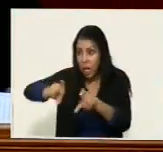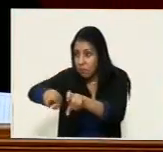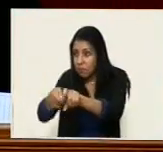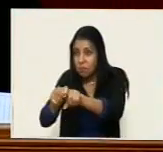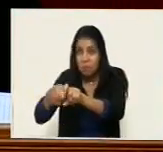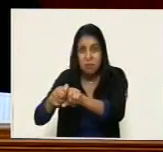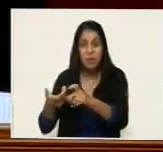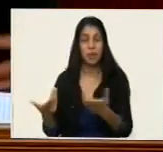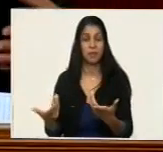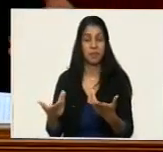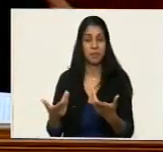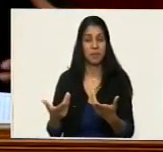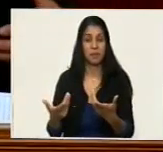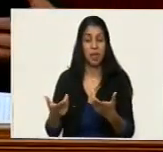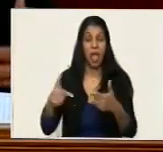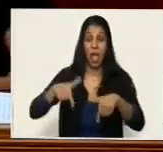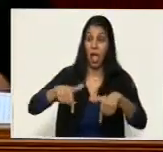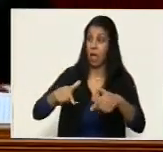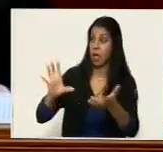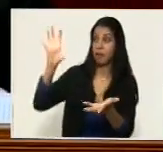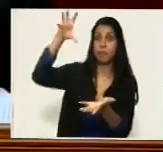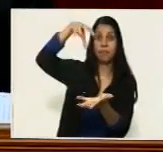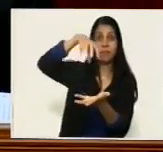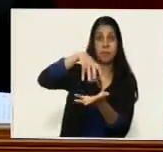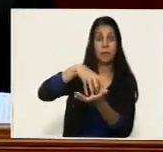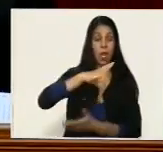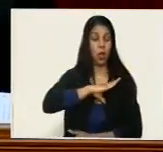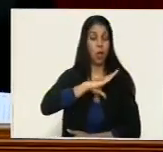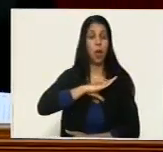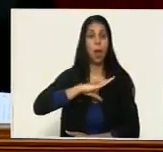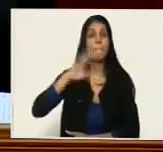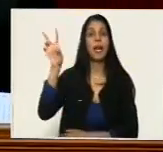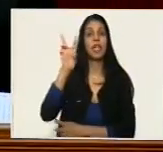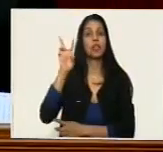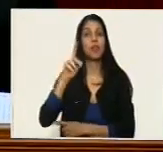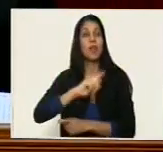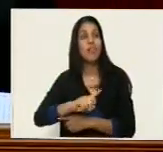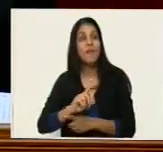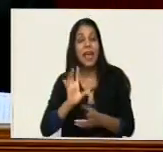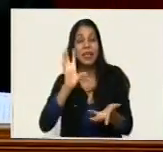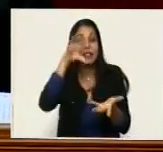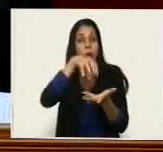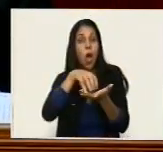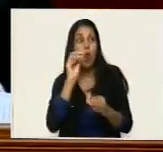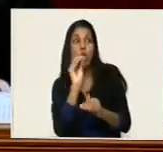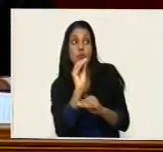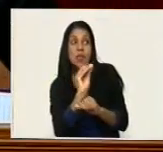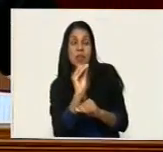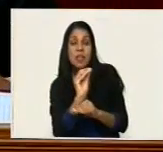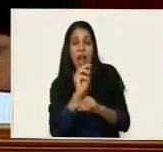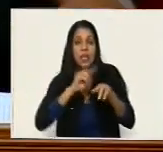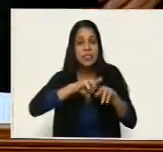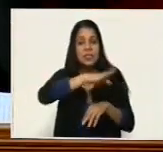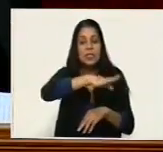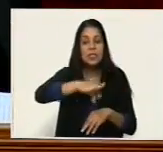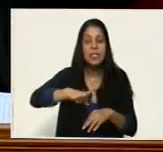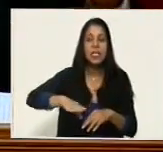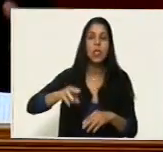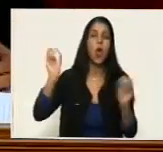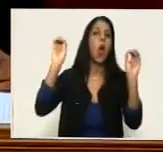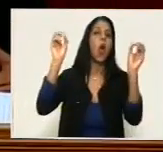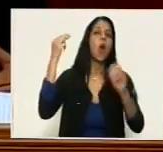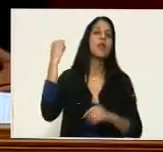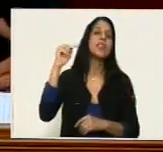Entonces a esta instalación, que es patrimonio de este país, hay que cuidarla, hay que meterle la mano para que nuestros niños, nuestros nietos allá bien